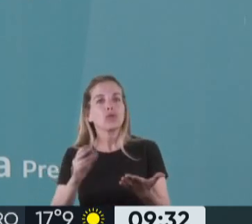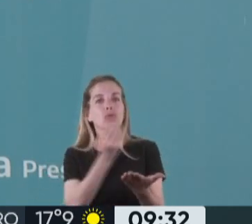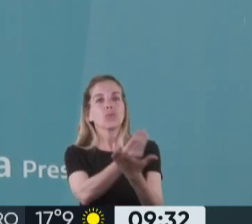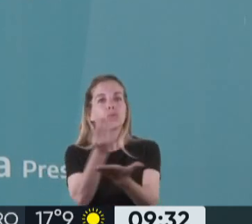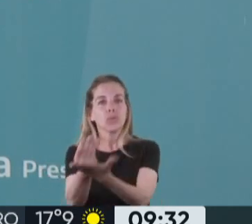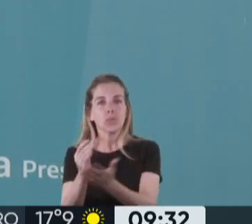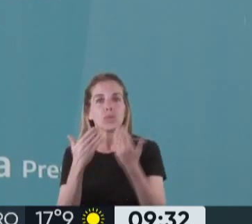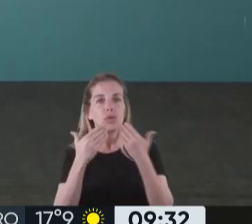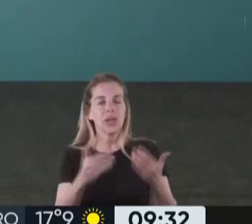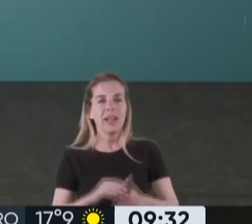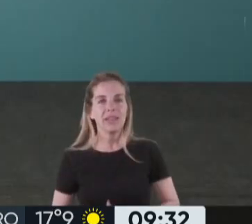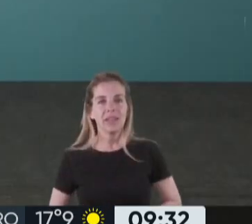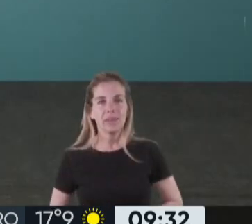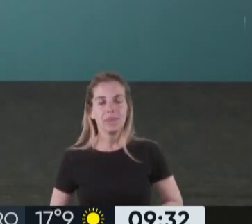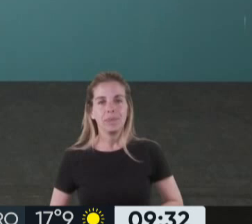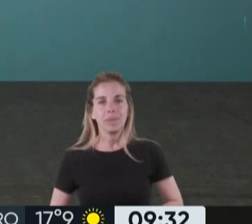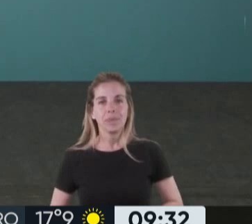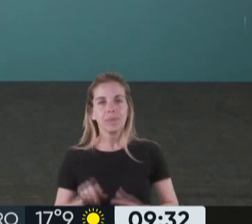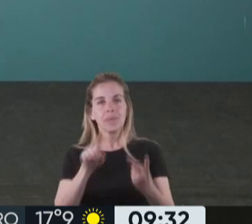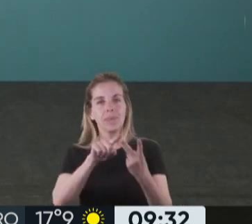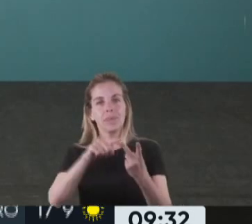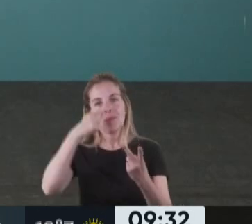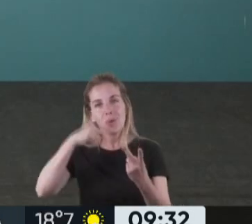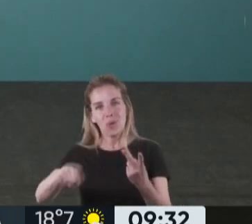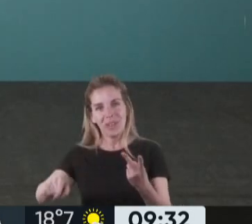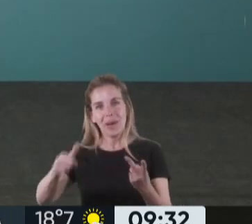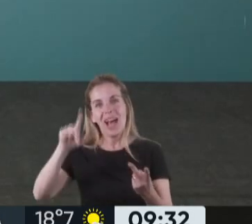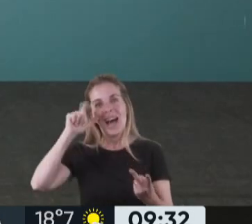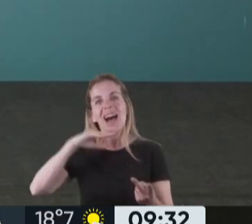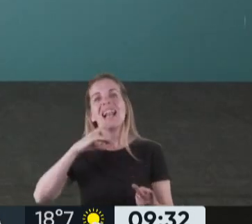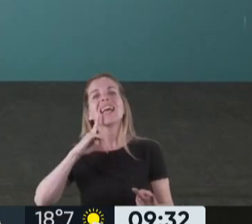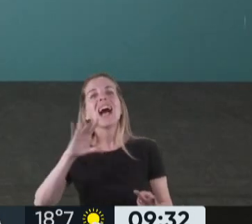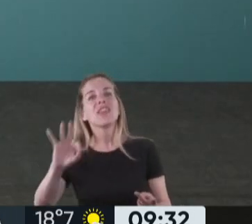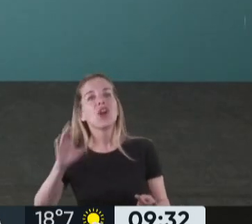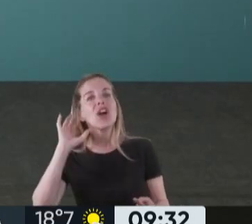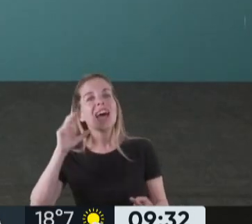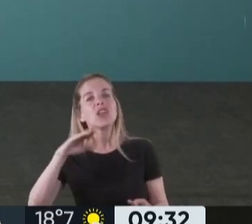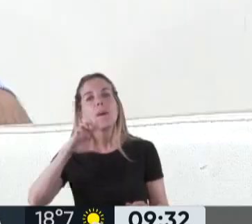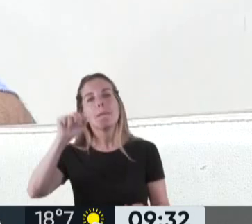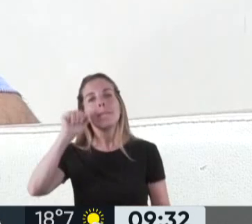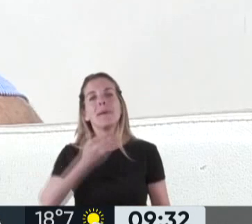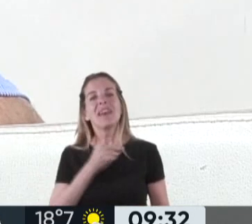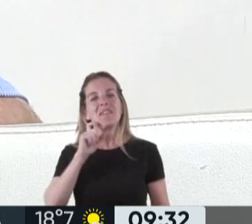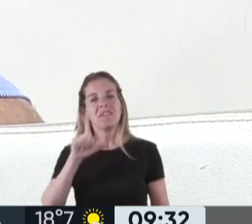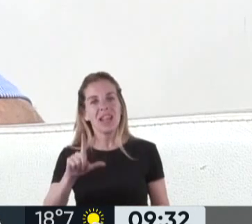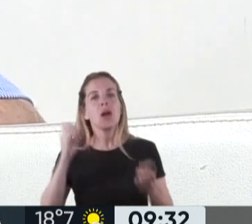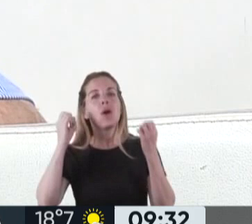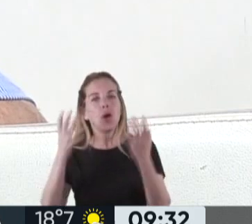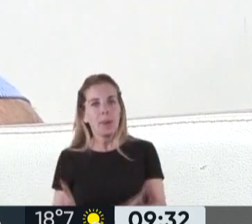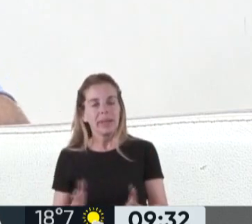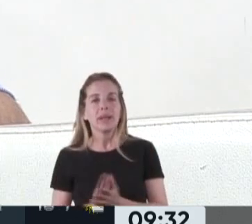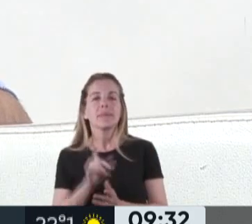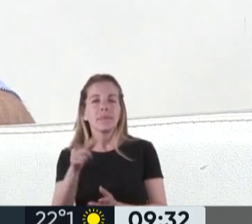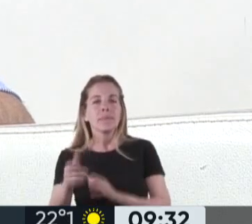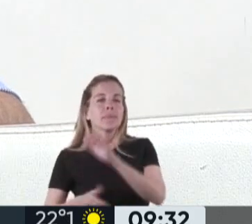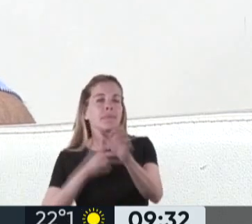los concursos. Muchas gracias, Jonathan. Última pregunta. Alejandro Gomel, de Radio Perfil. Hola, Gabriela, ¿cómo estás? Hablabas de los empresarios,